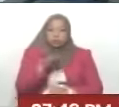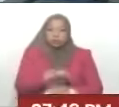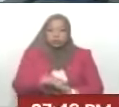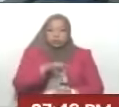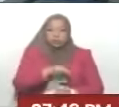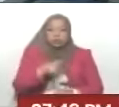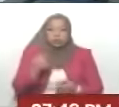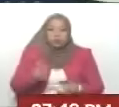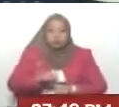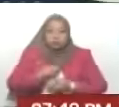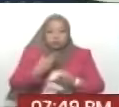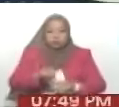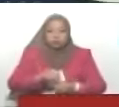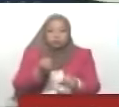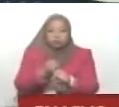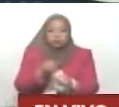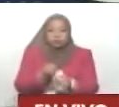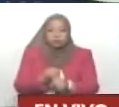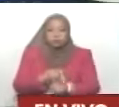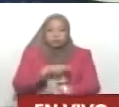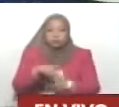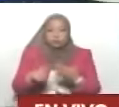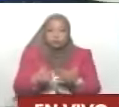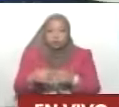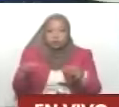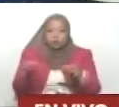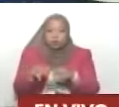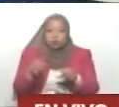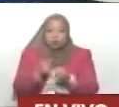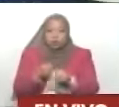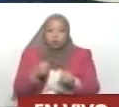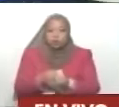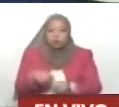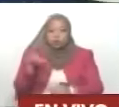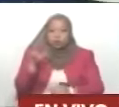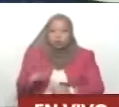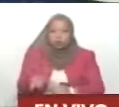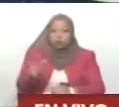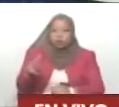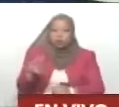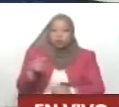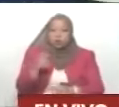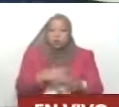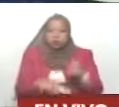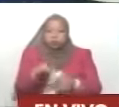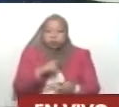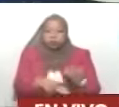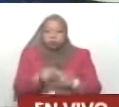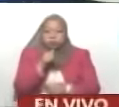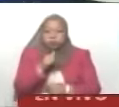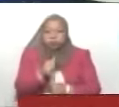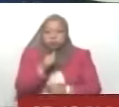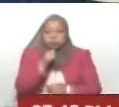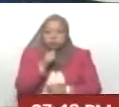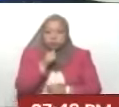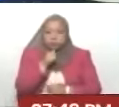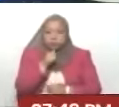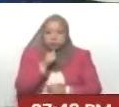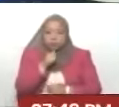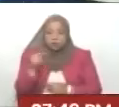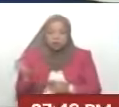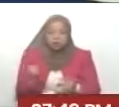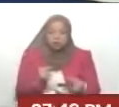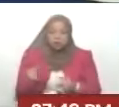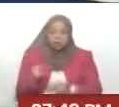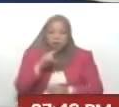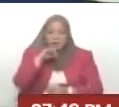¿Qué mensaje les podríamos enviar a aquellos sectores que han sido aislados por la manipulación y el discurso